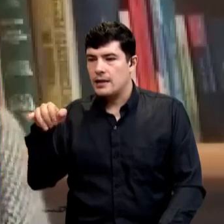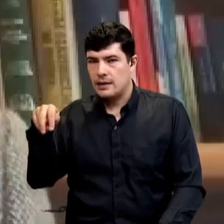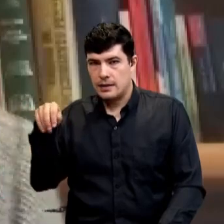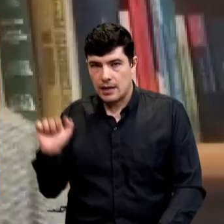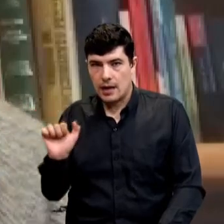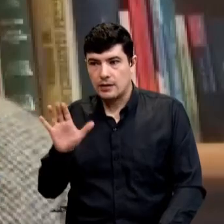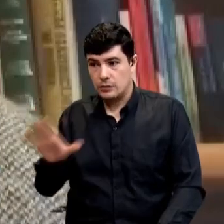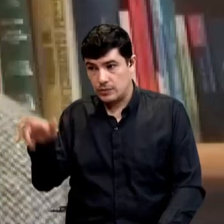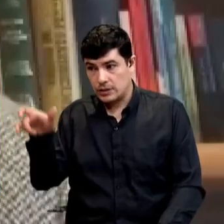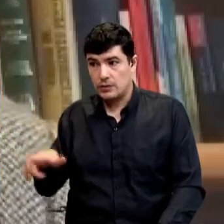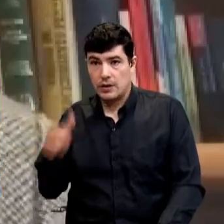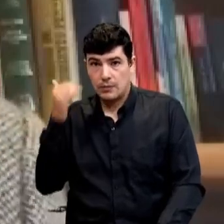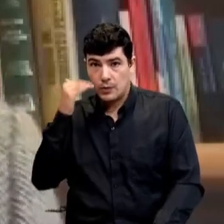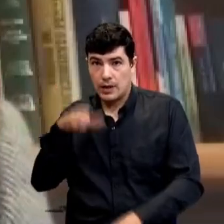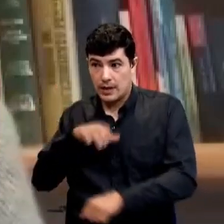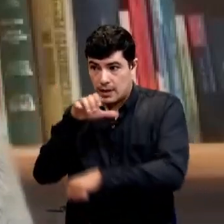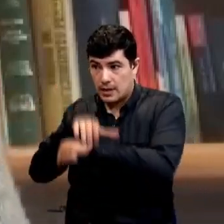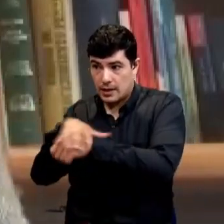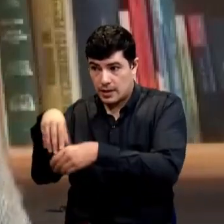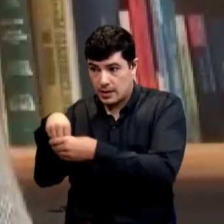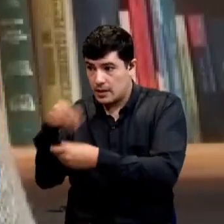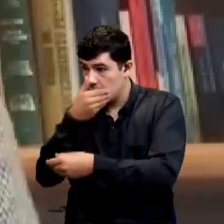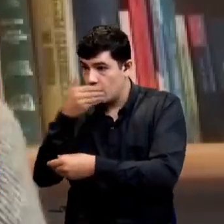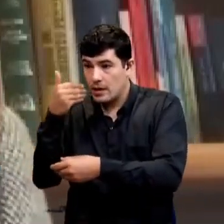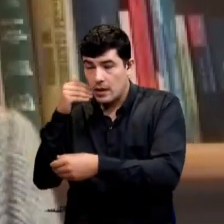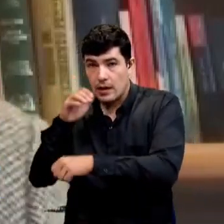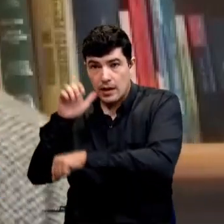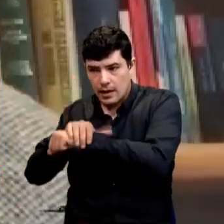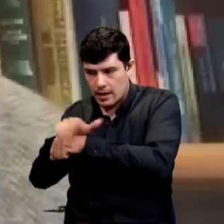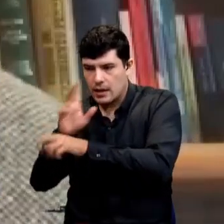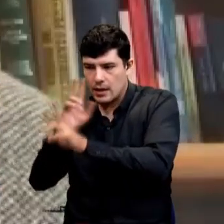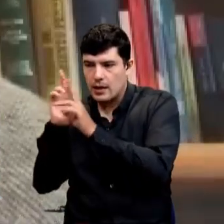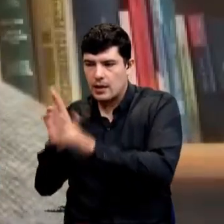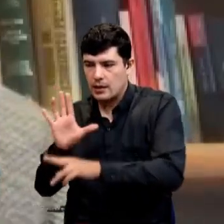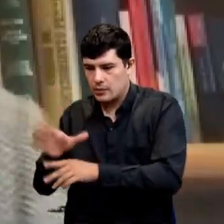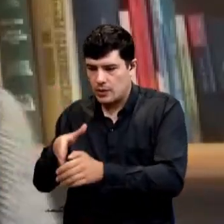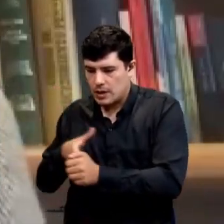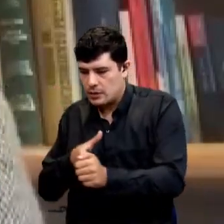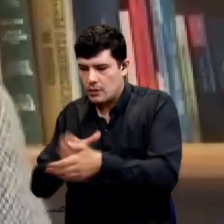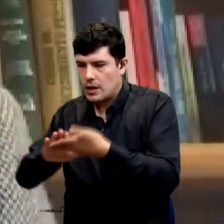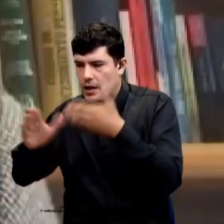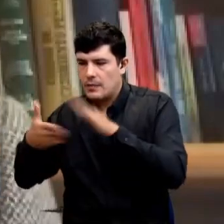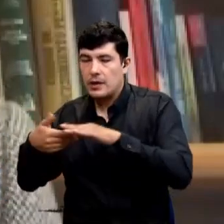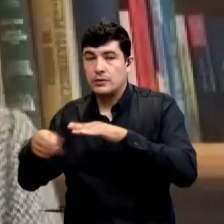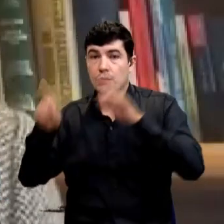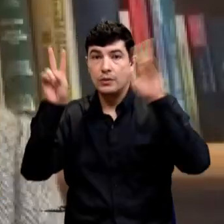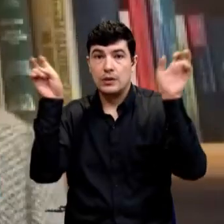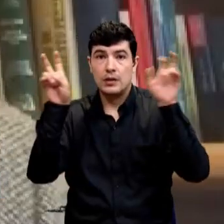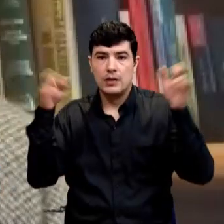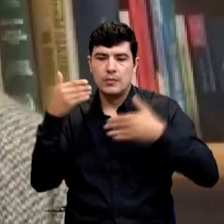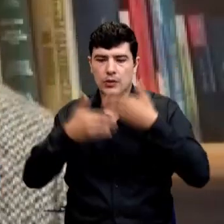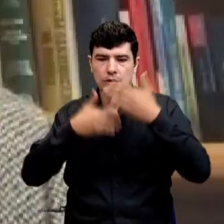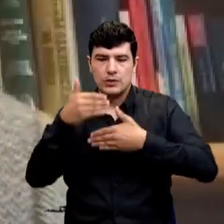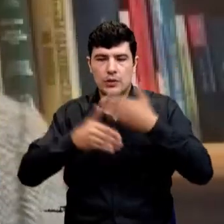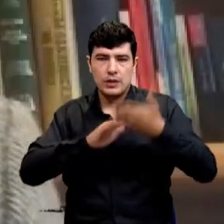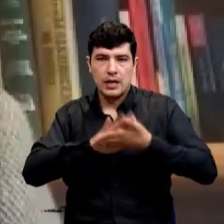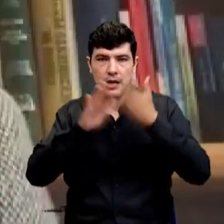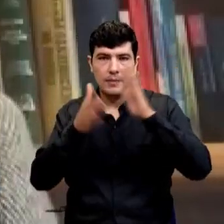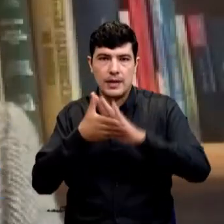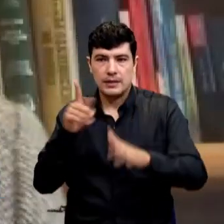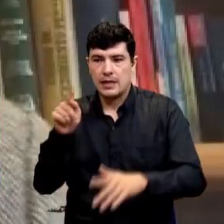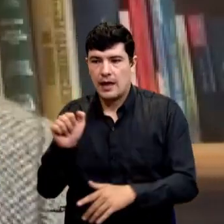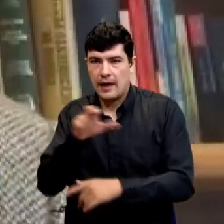estando, fue capturada, la nombró como gestora de paz para un supuesto proceso de paz con las FARC, que por lo